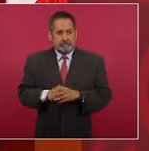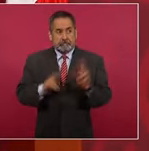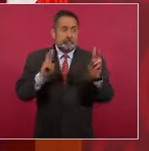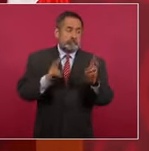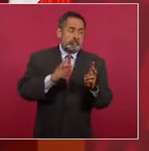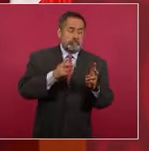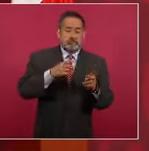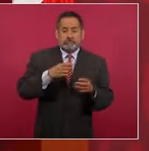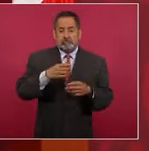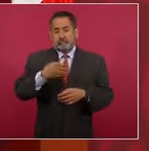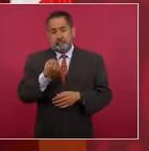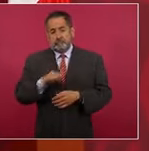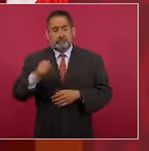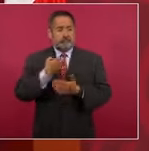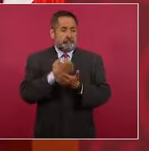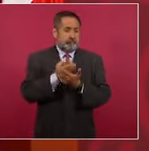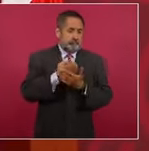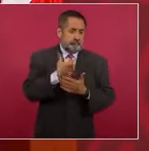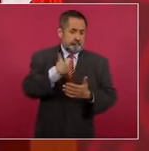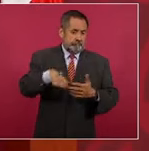economistas,